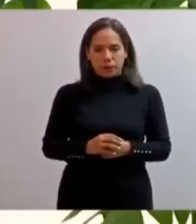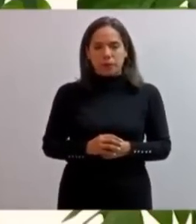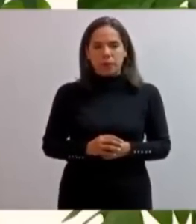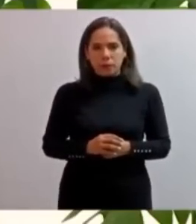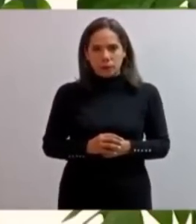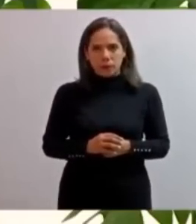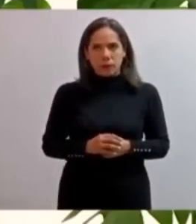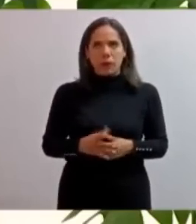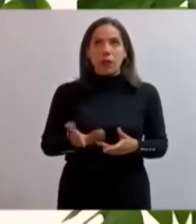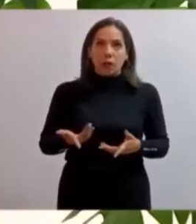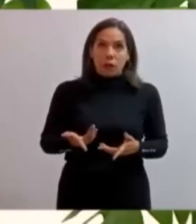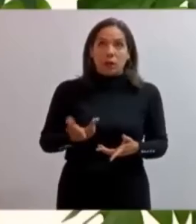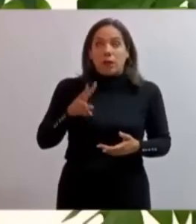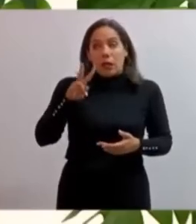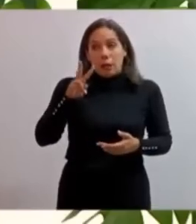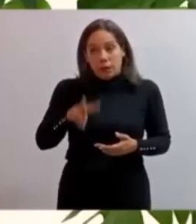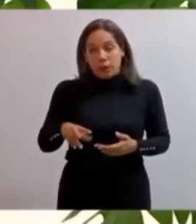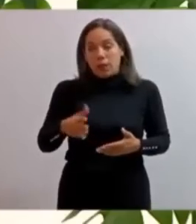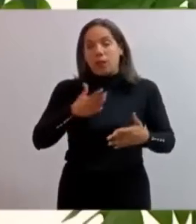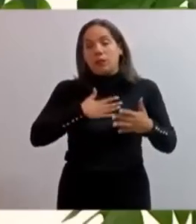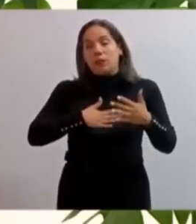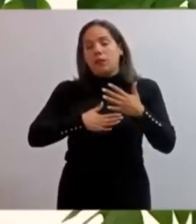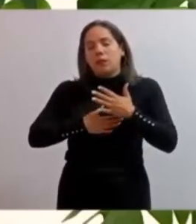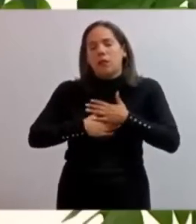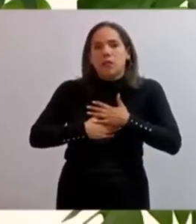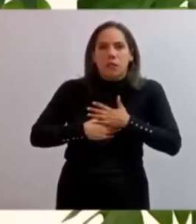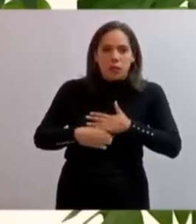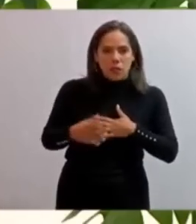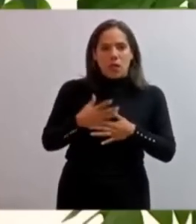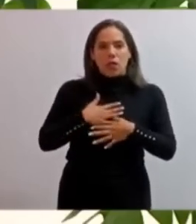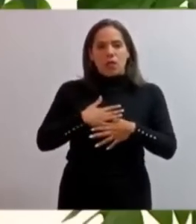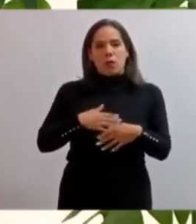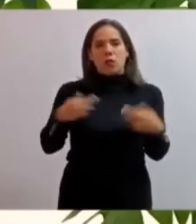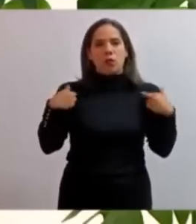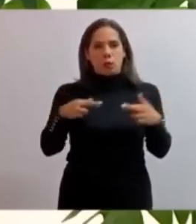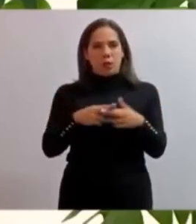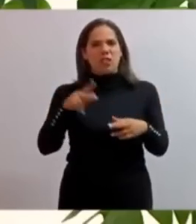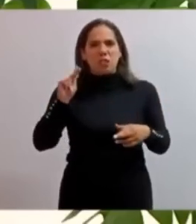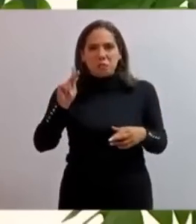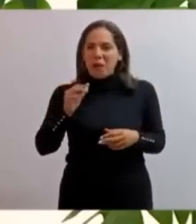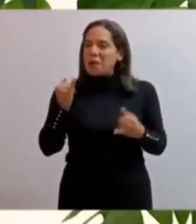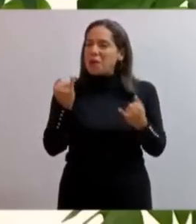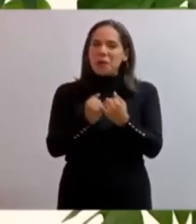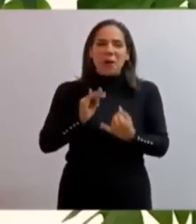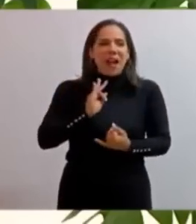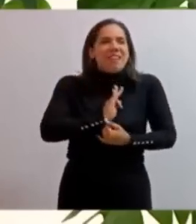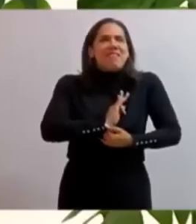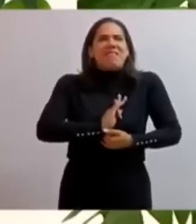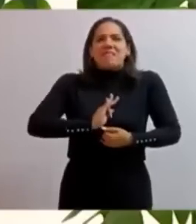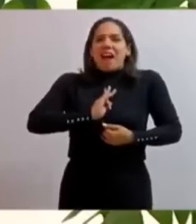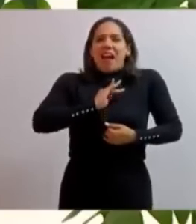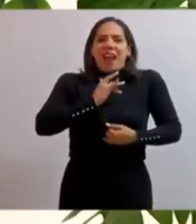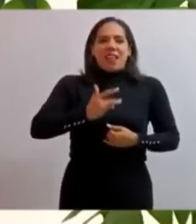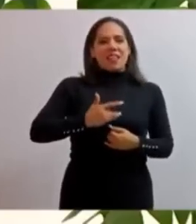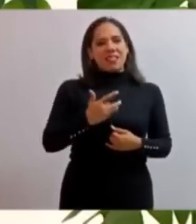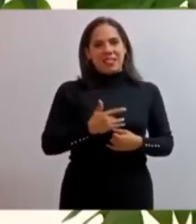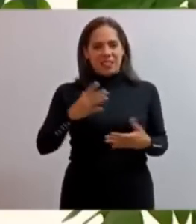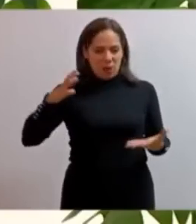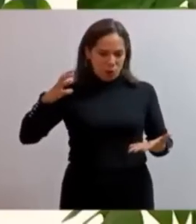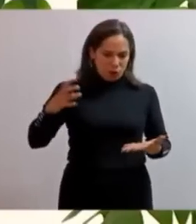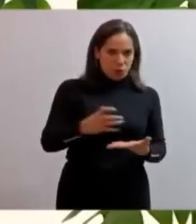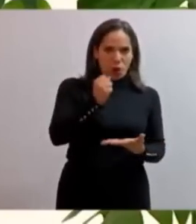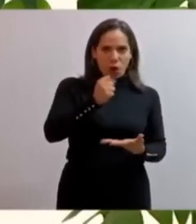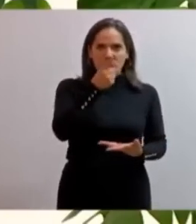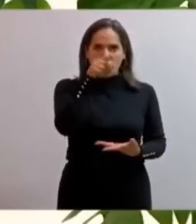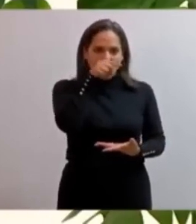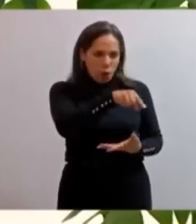además de la fatiga, sentimos la satisfacción por lo que se ha logrado de alguna manera con un